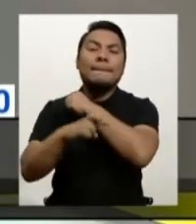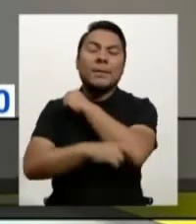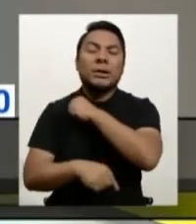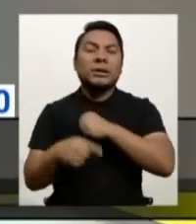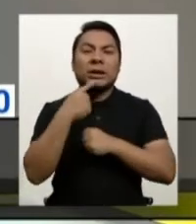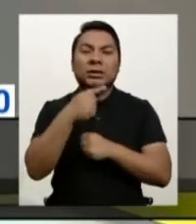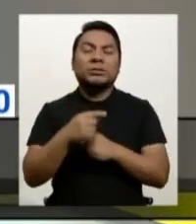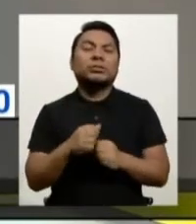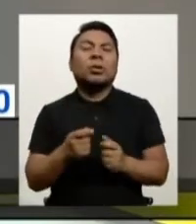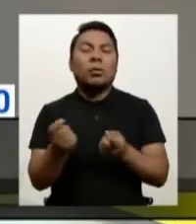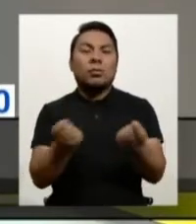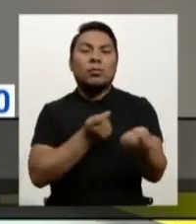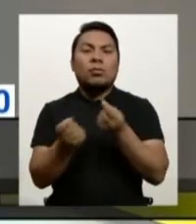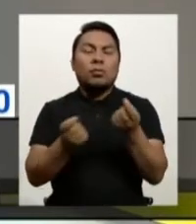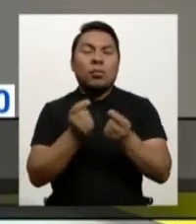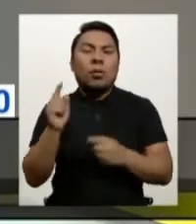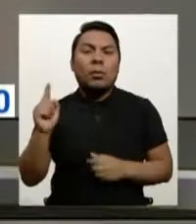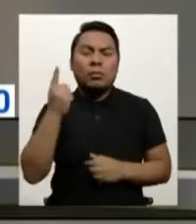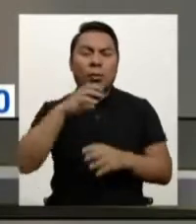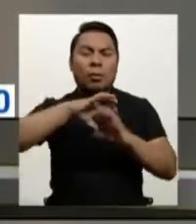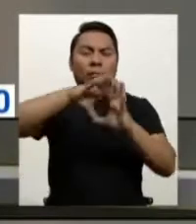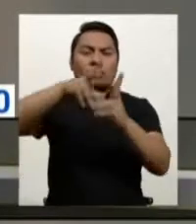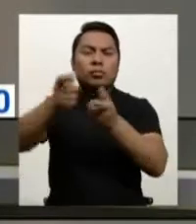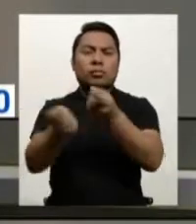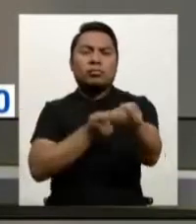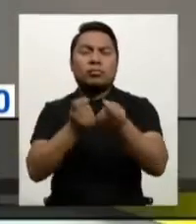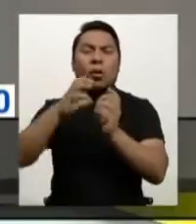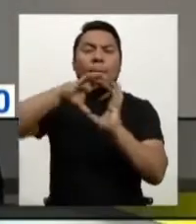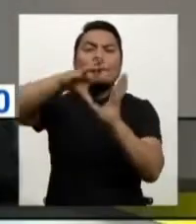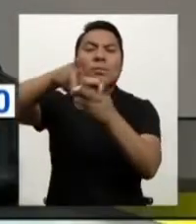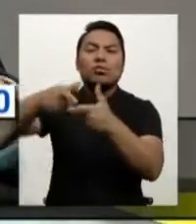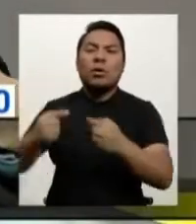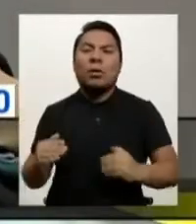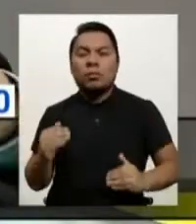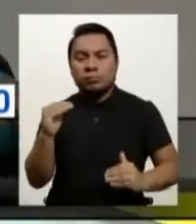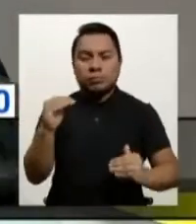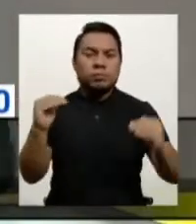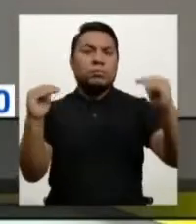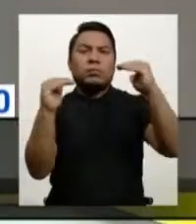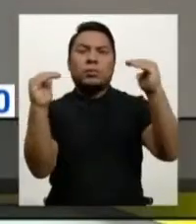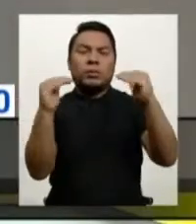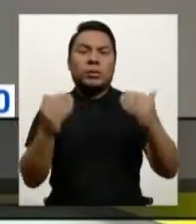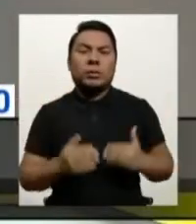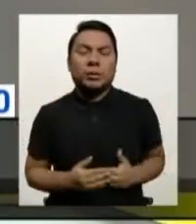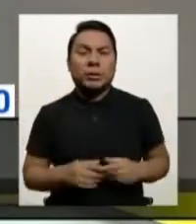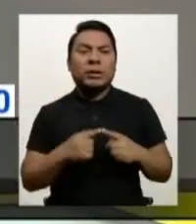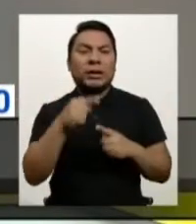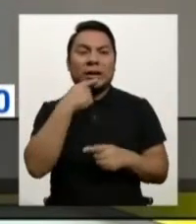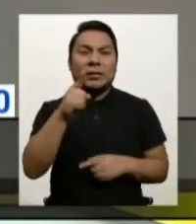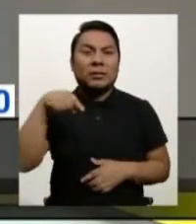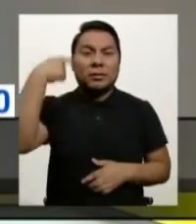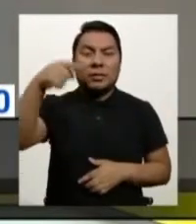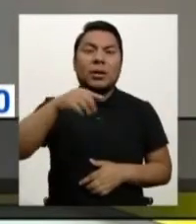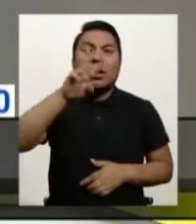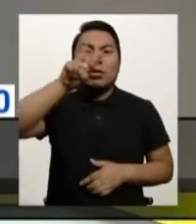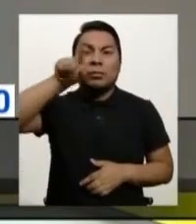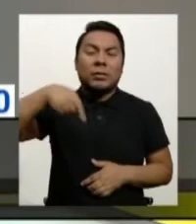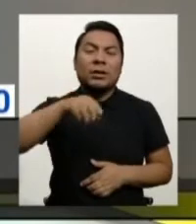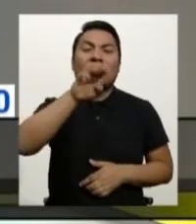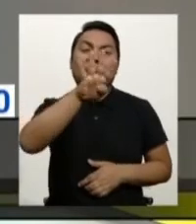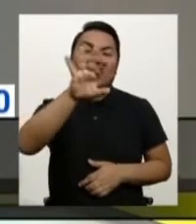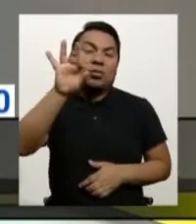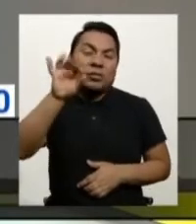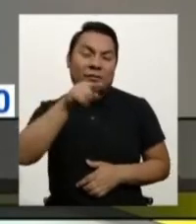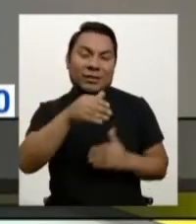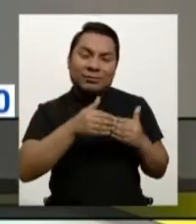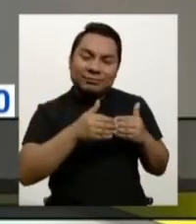actor mundial de primer orden. Es pero ya poco... lo es, ¿no? Claro, pero lo que él quiere es que está en esa vía, y la idea es que para el año 2049, donde se va a cumplir